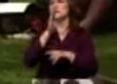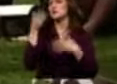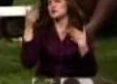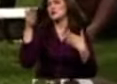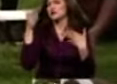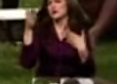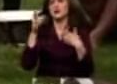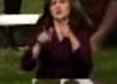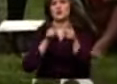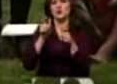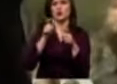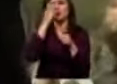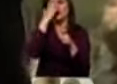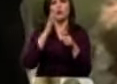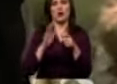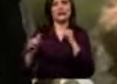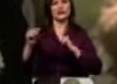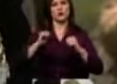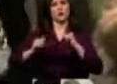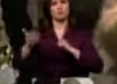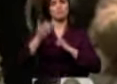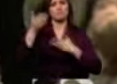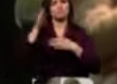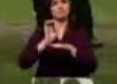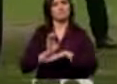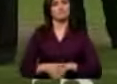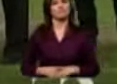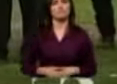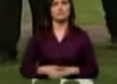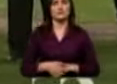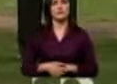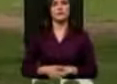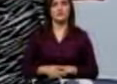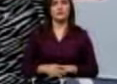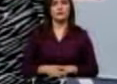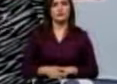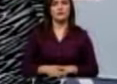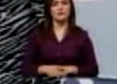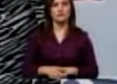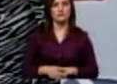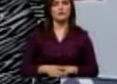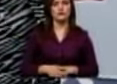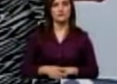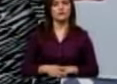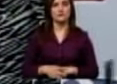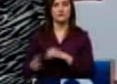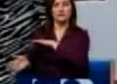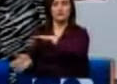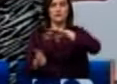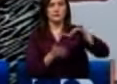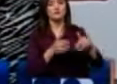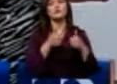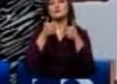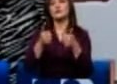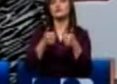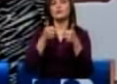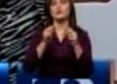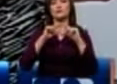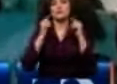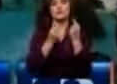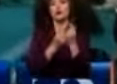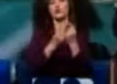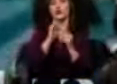típicos y de la política ecuatoriana. Andrea Samaniego, 24 horas. El candidato presidencial de la oposición,